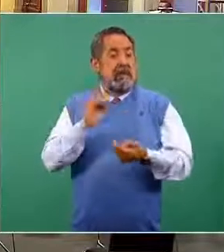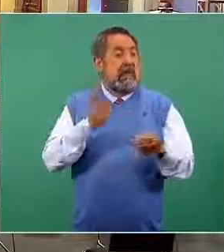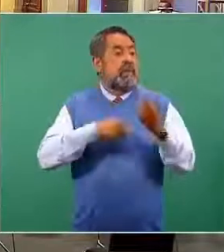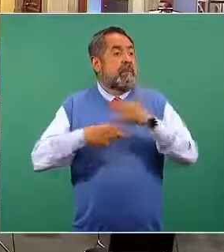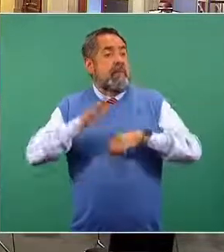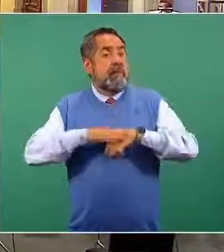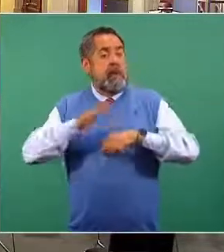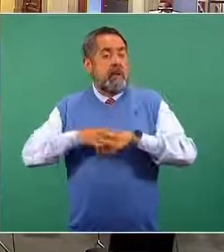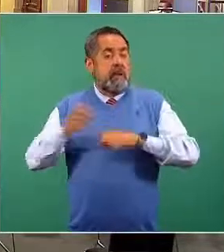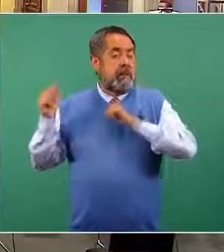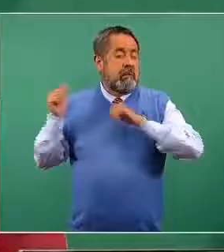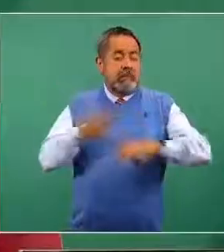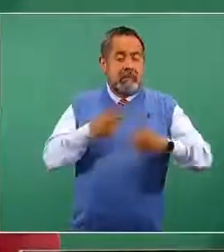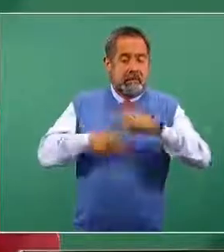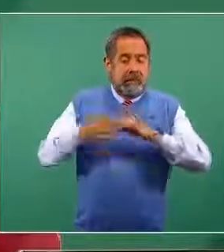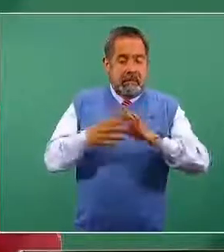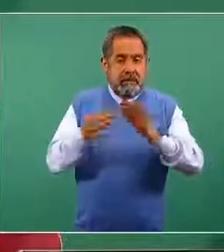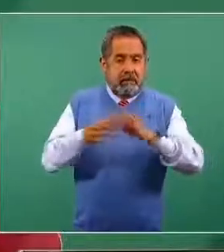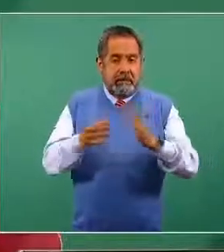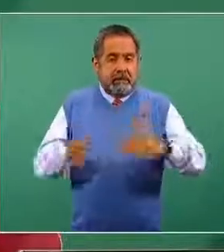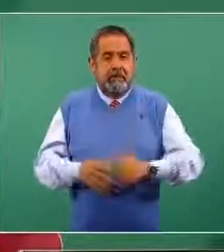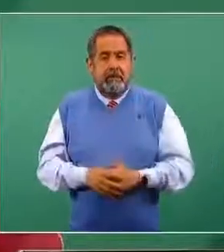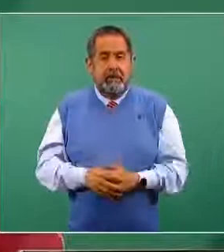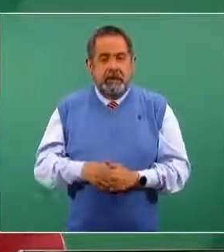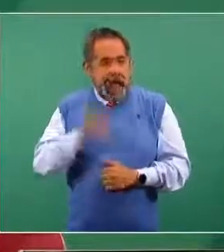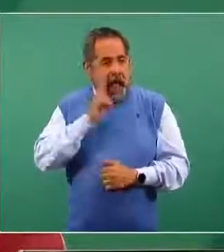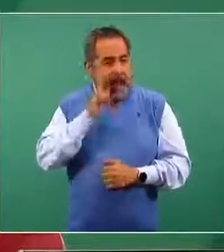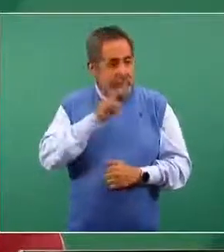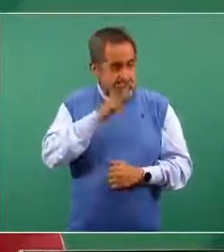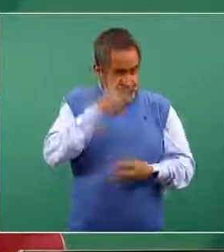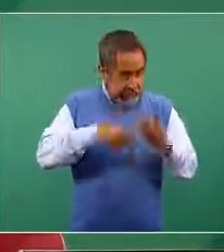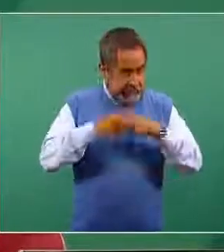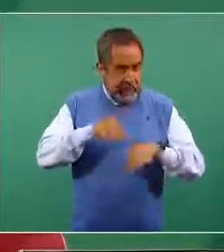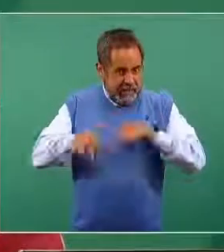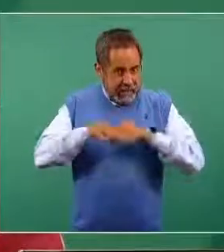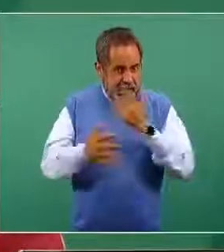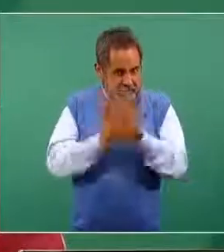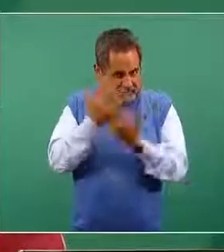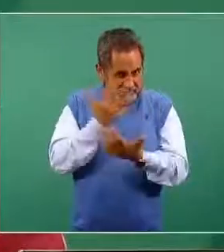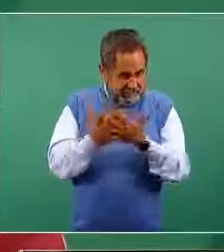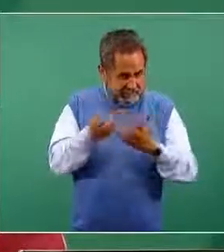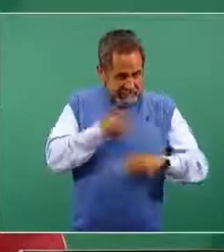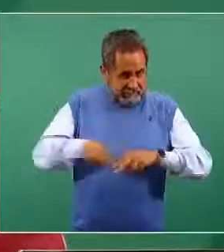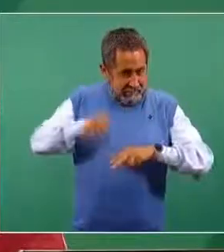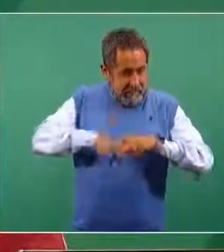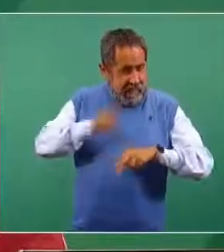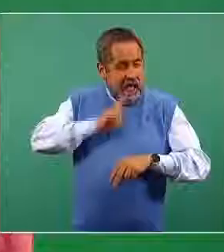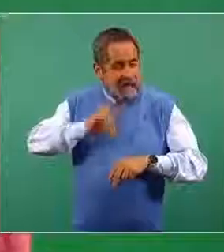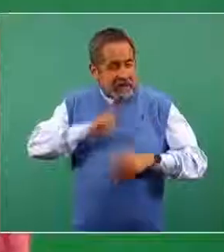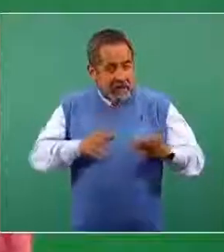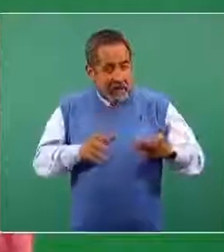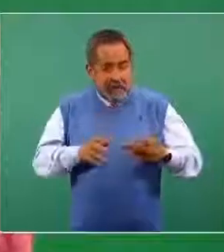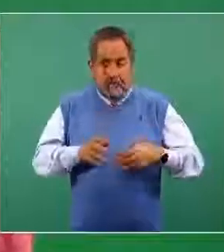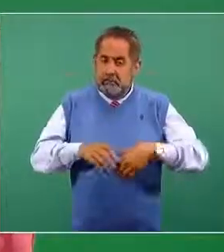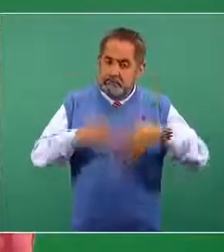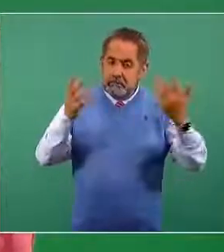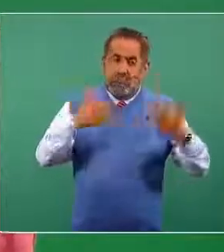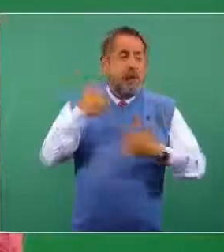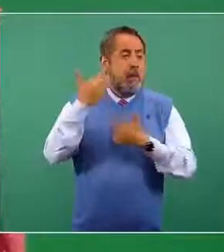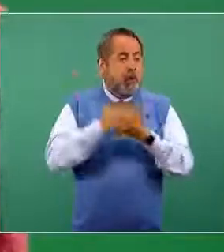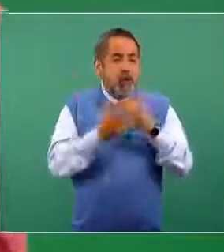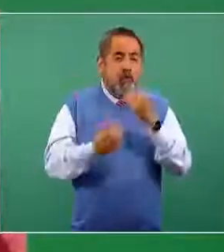mucha gente de estos medios para hacer su trabajo, y a lo mejor van a tener que emitir nuevas primeras